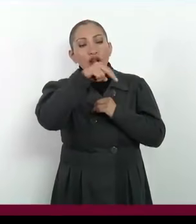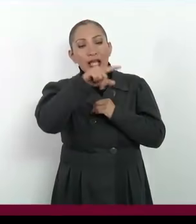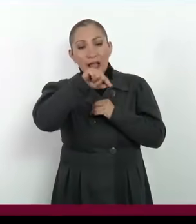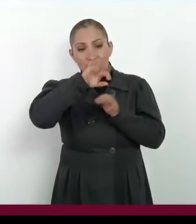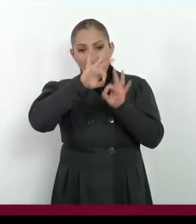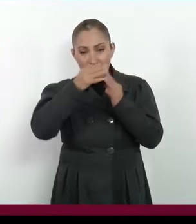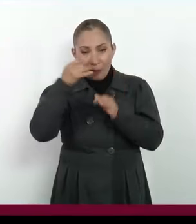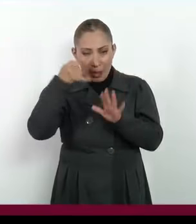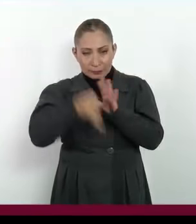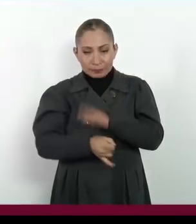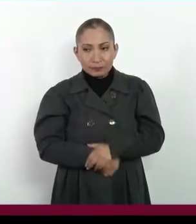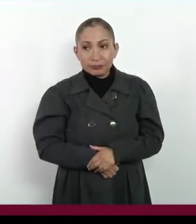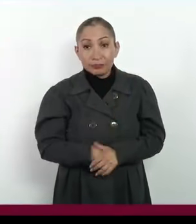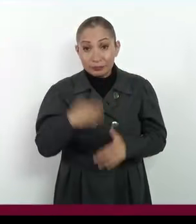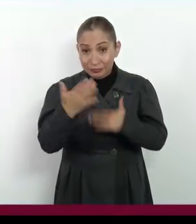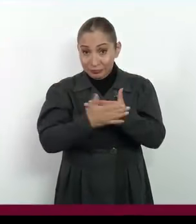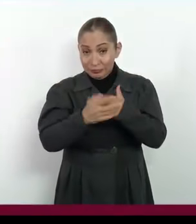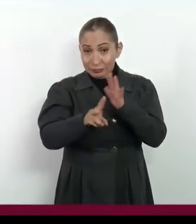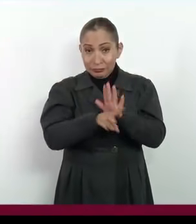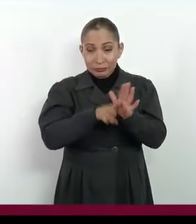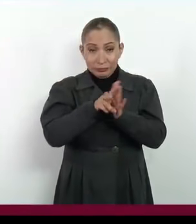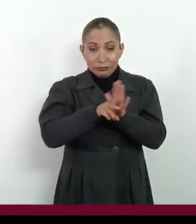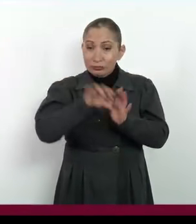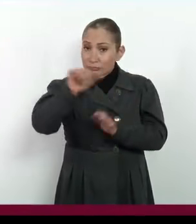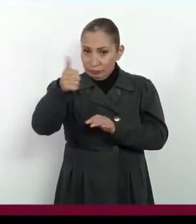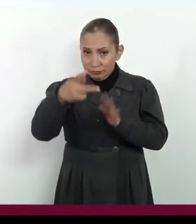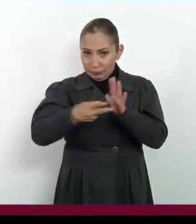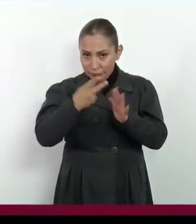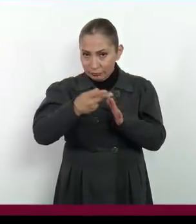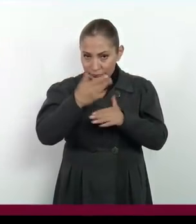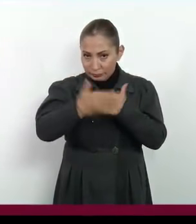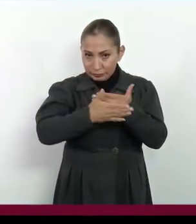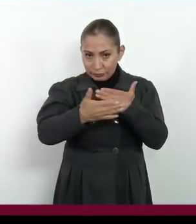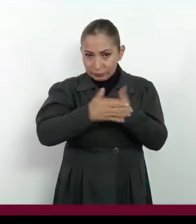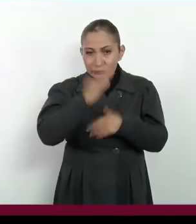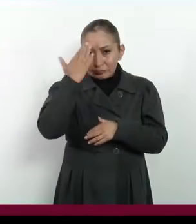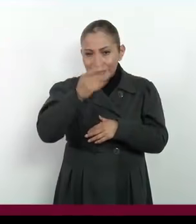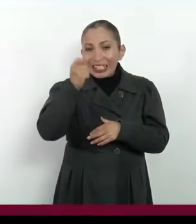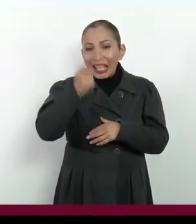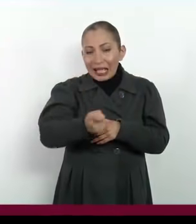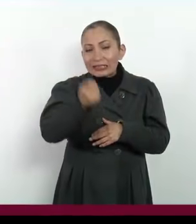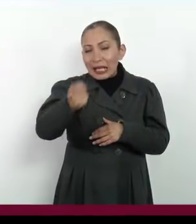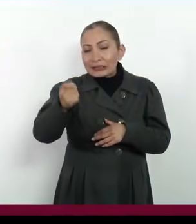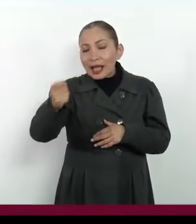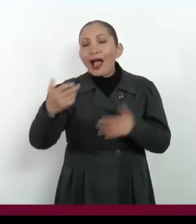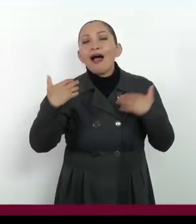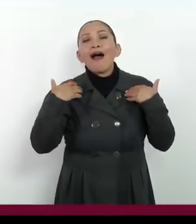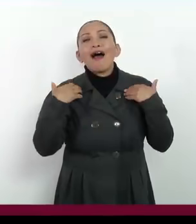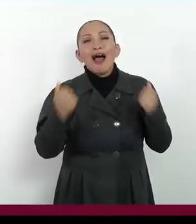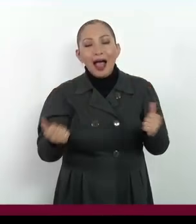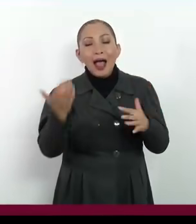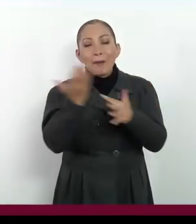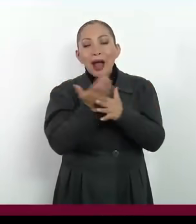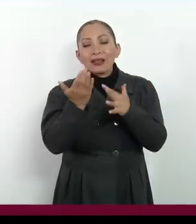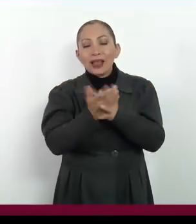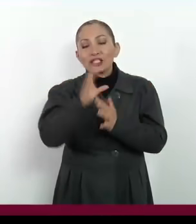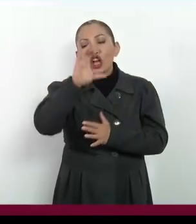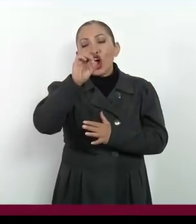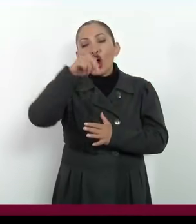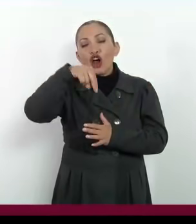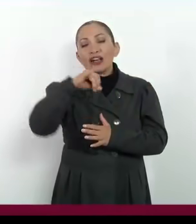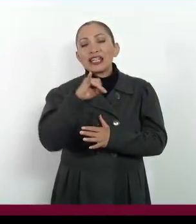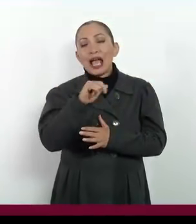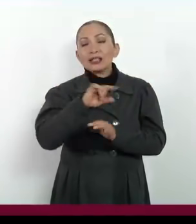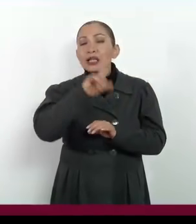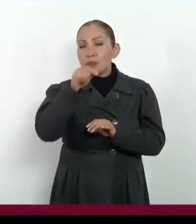cónicas con mayor profundidad. Pero en el próximo video, o en los próximos videos, ahora que ya sabes qué son y por qué se les llama secciones cónicas,